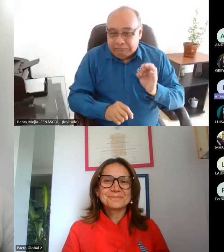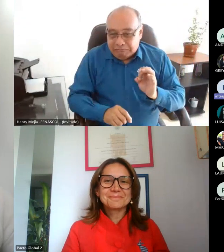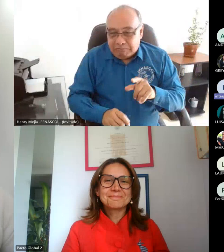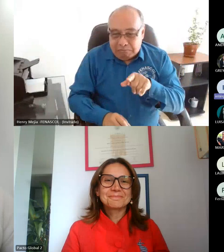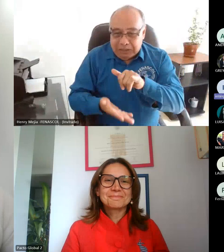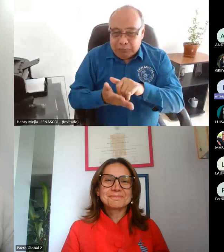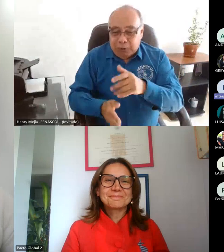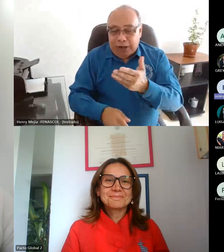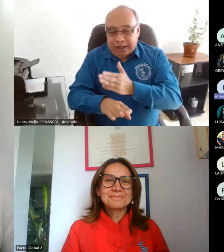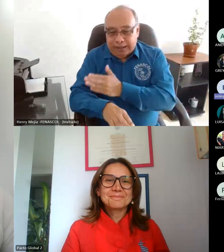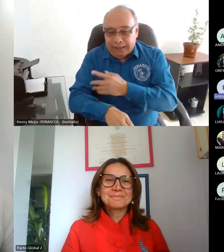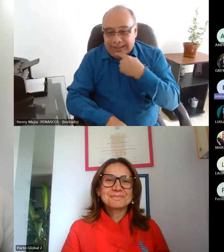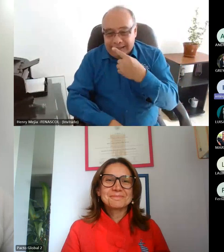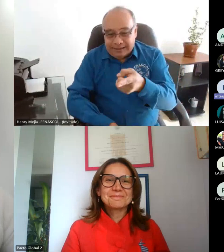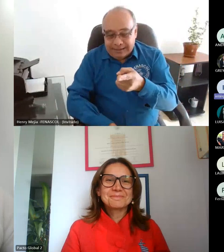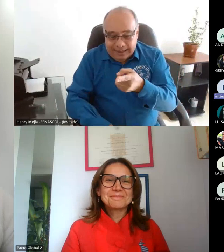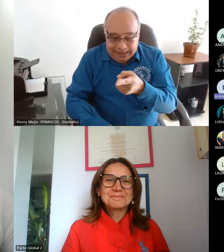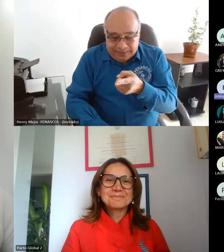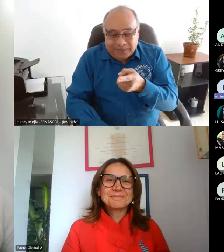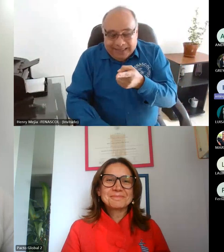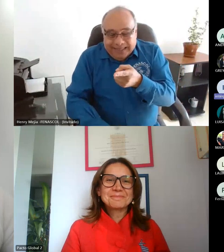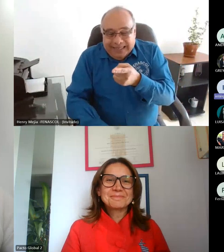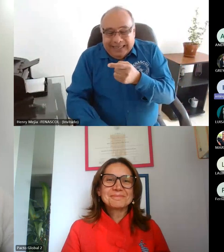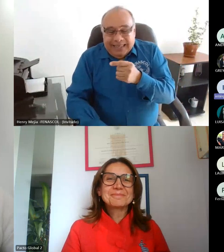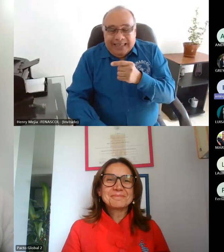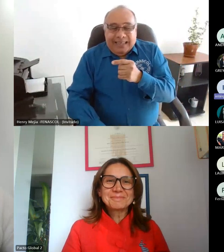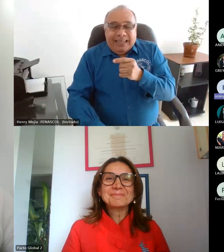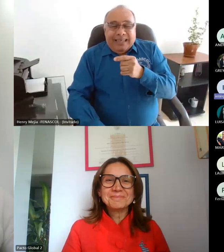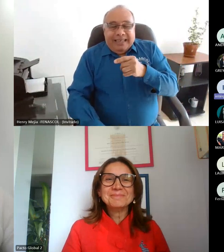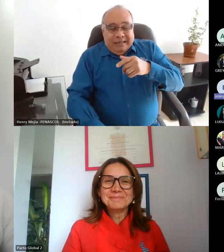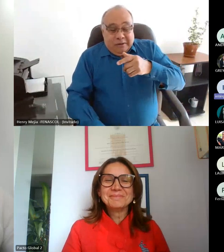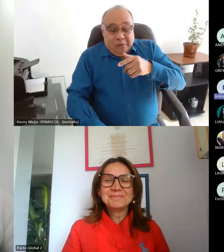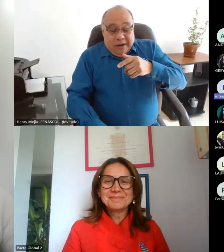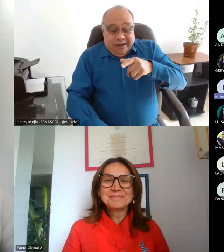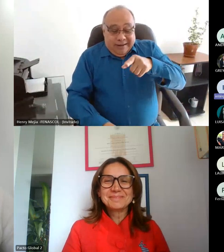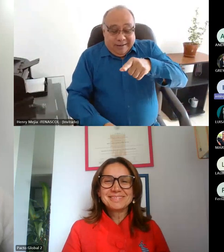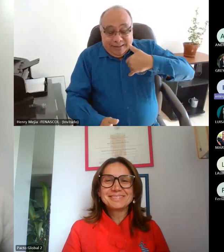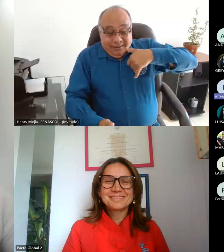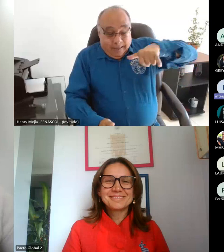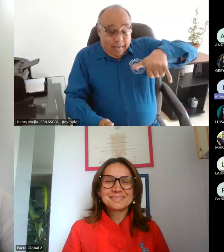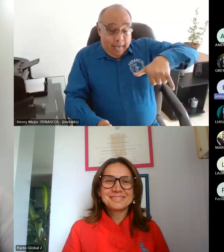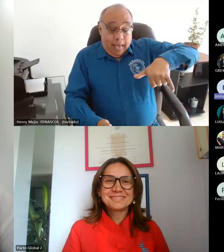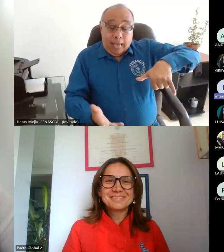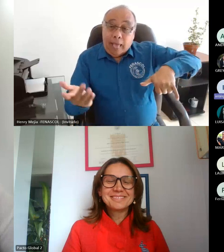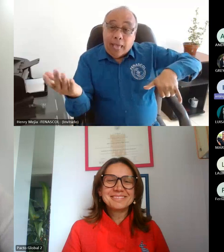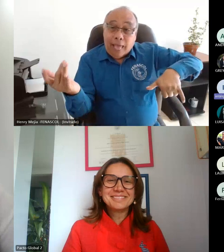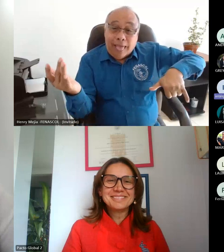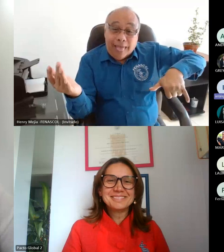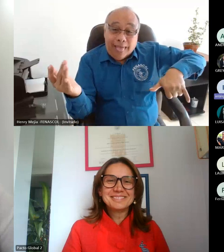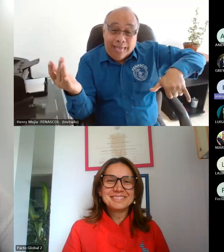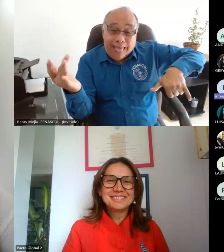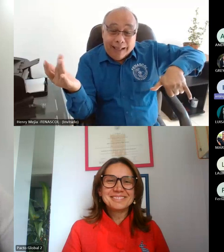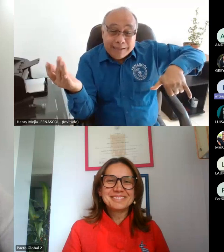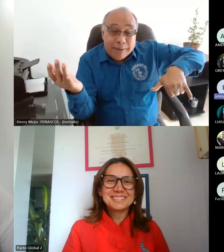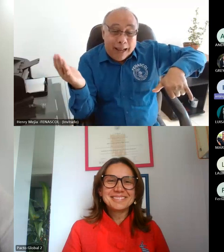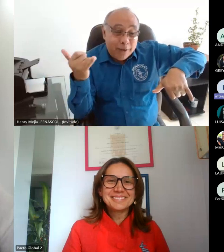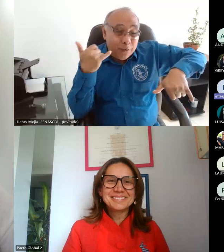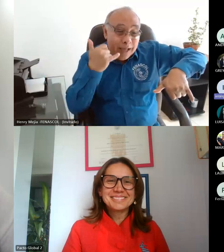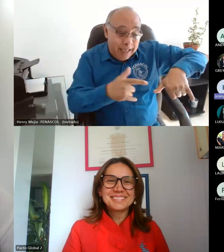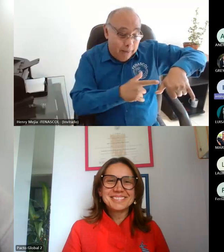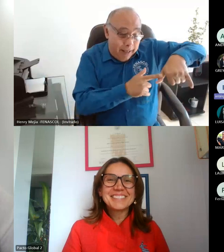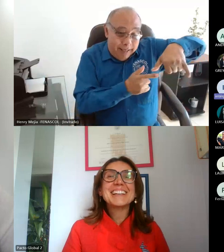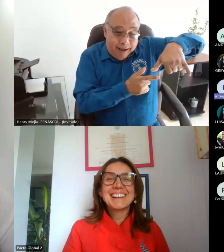que en un plazo corto vamos a encontrar un escenario diferente eh A lo que decía eh Ángela y pues eh que